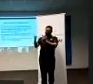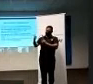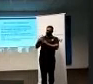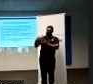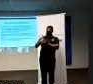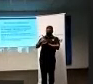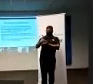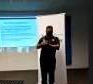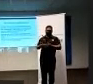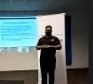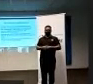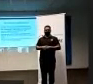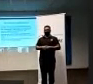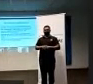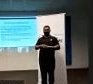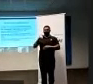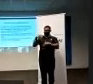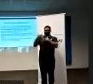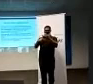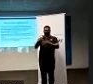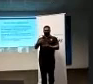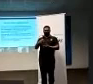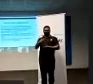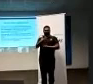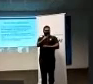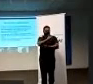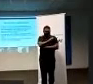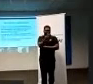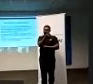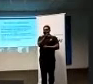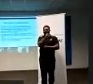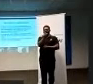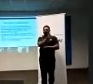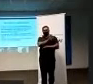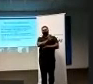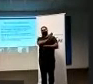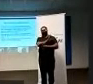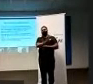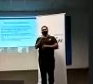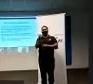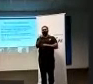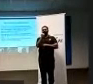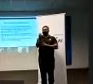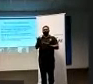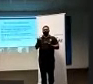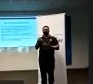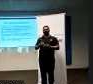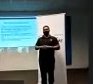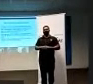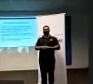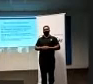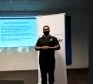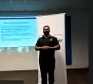tuvieron anafilaxia en la primera dosis. La vacunación se debe posponer en individuos con una enfermedad febril aguda grave.